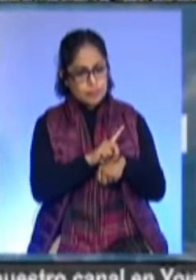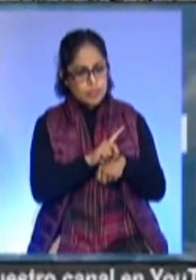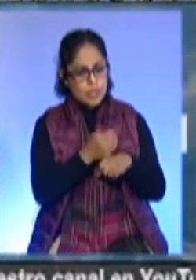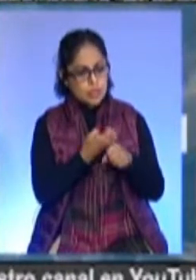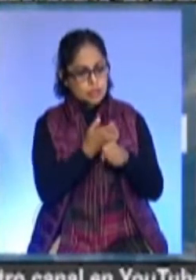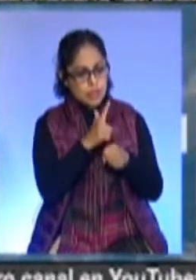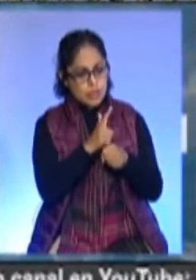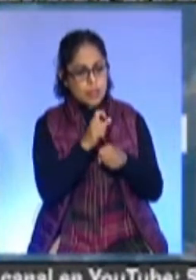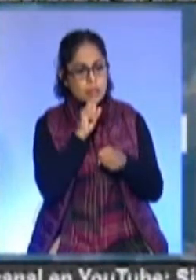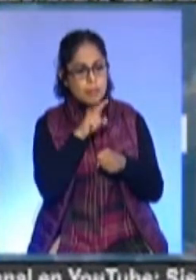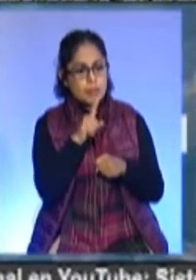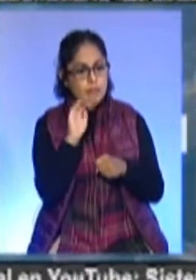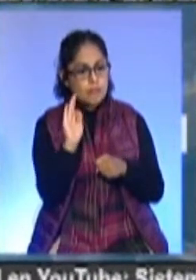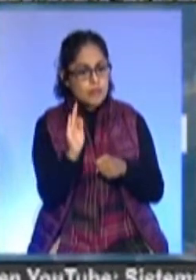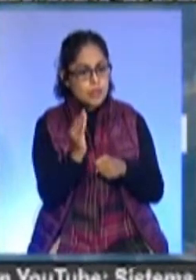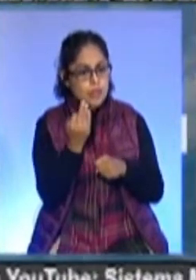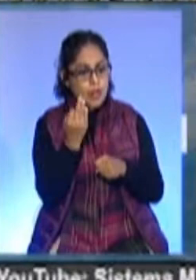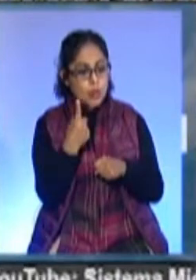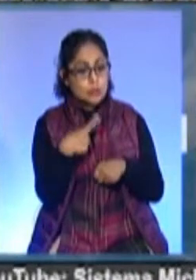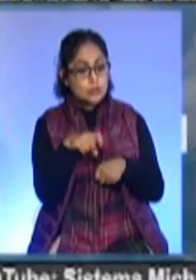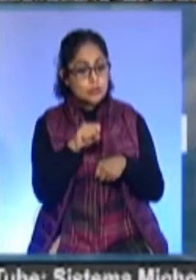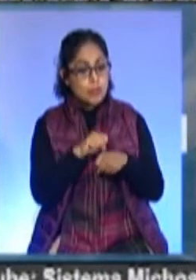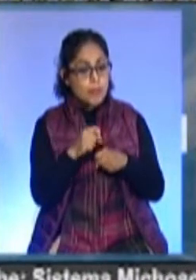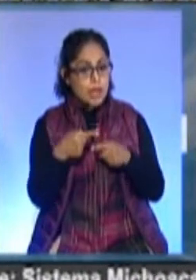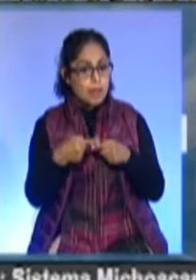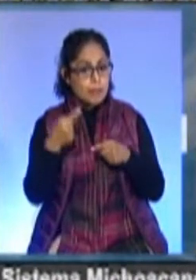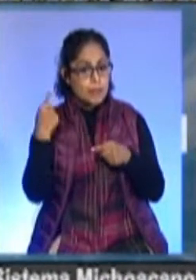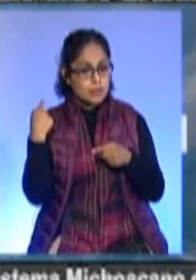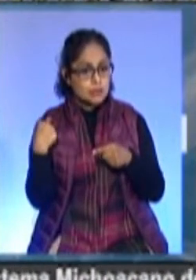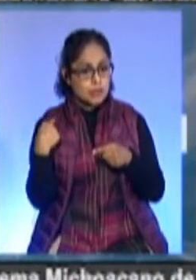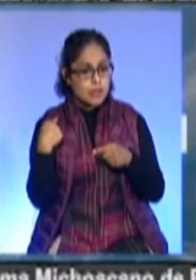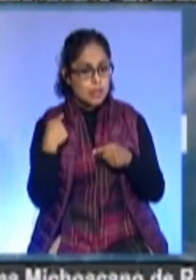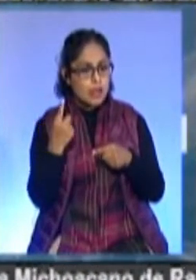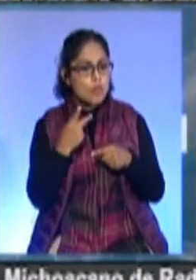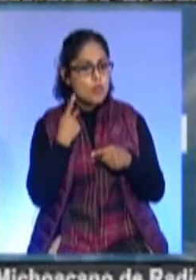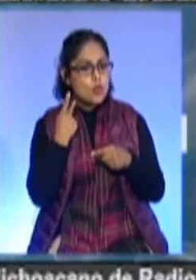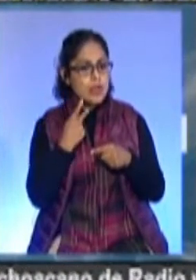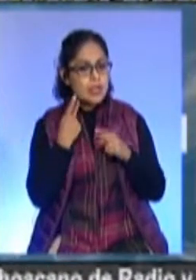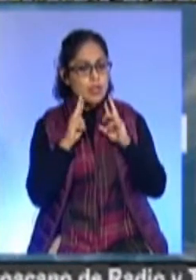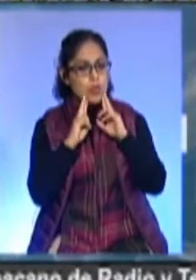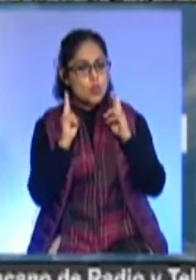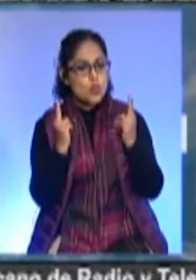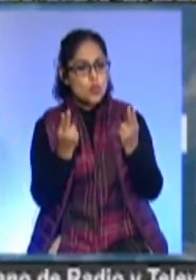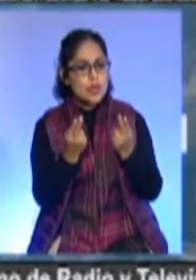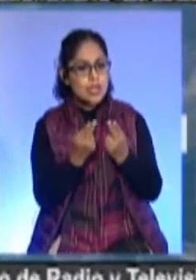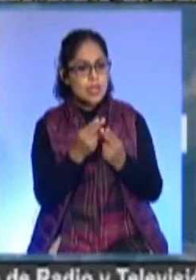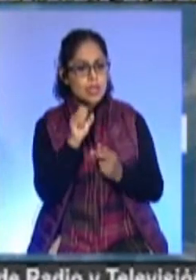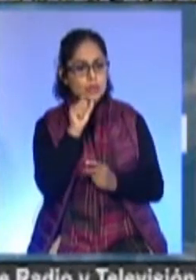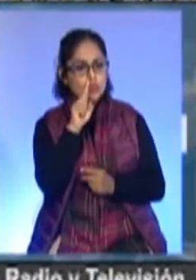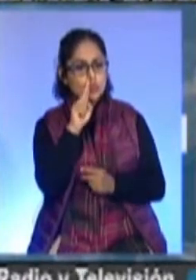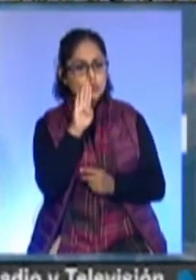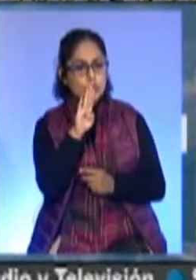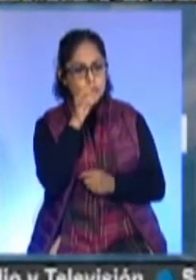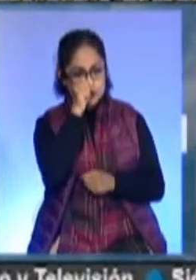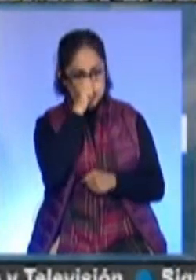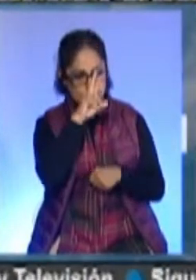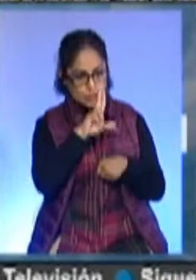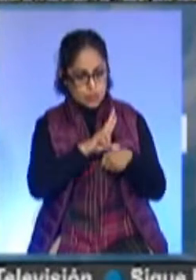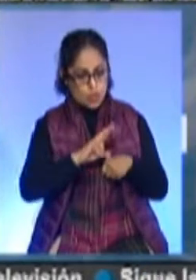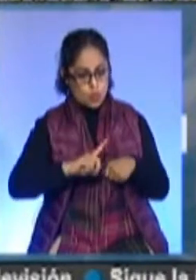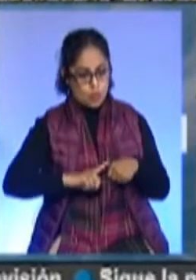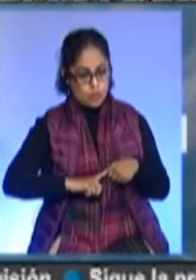estatales, sino federales. La semana pasada me reuní con la Unidad de Política Pública Migratoria de la Subsecretaría de Gobernación, que está